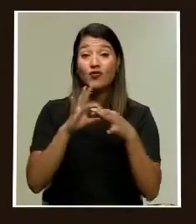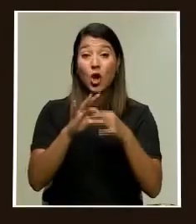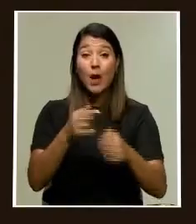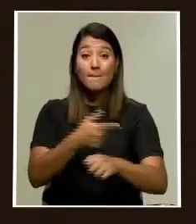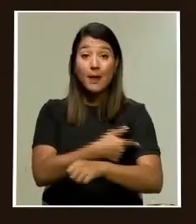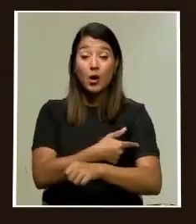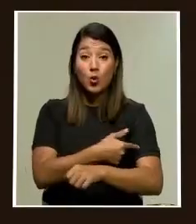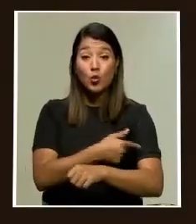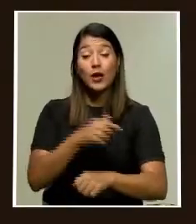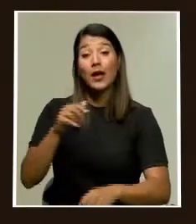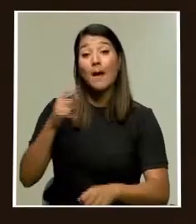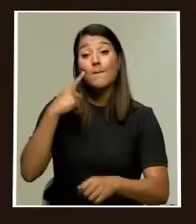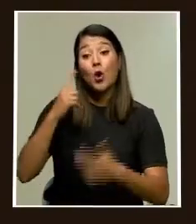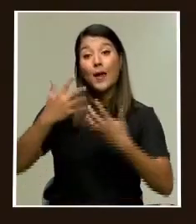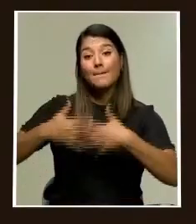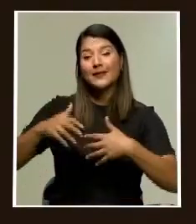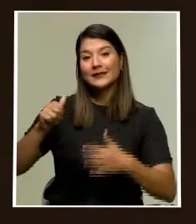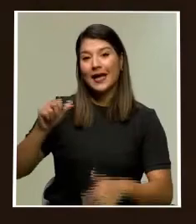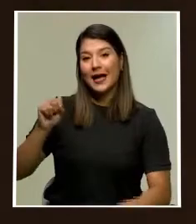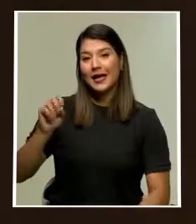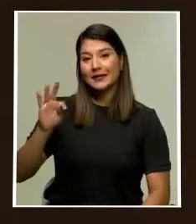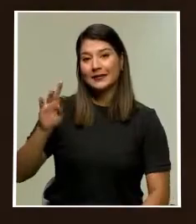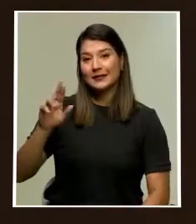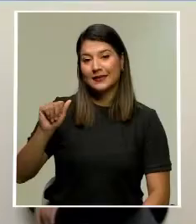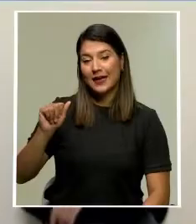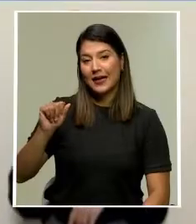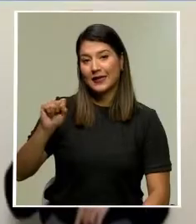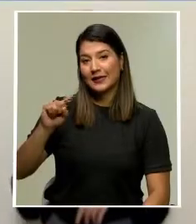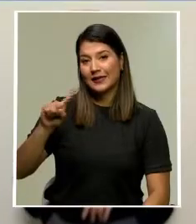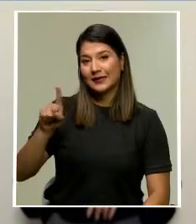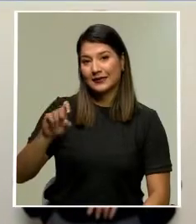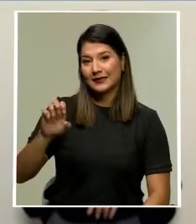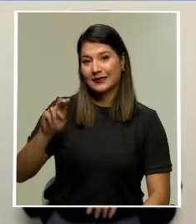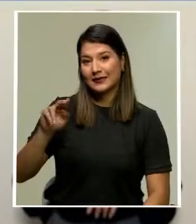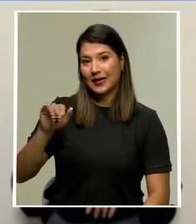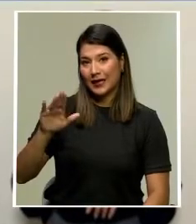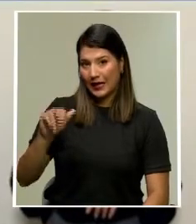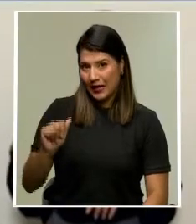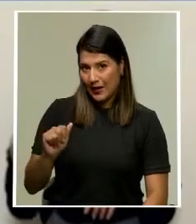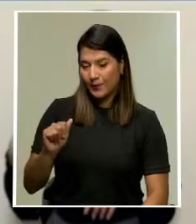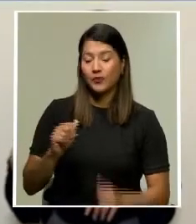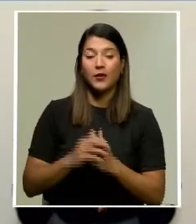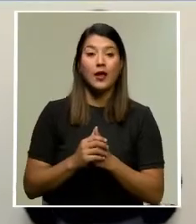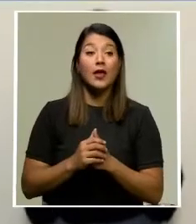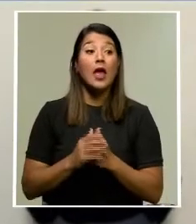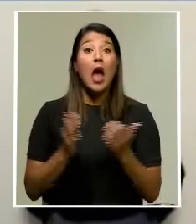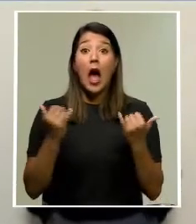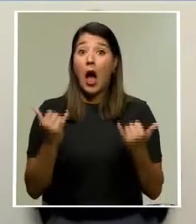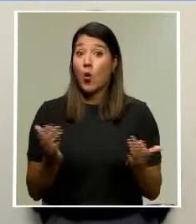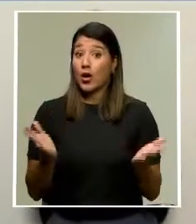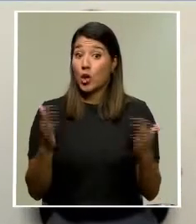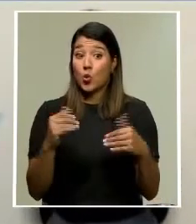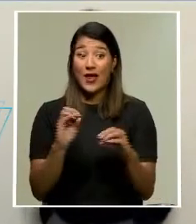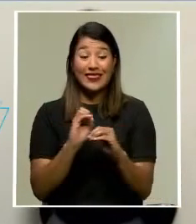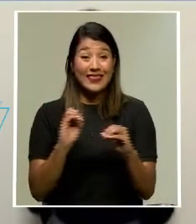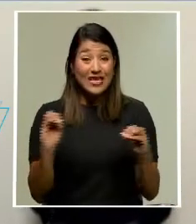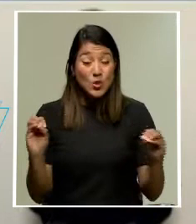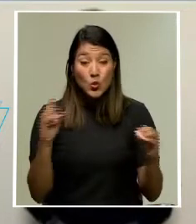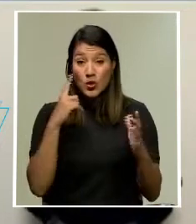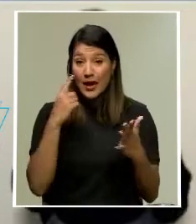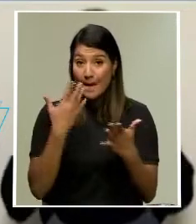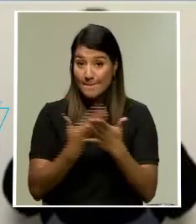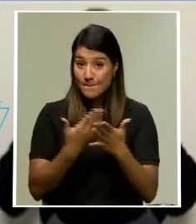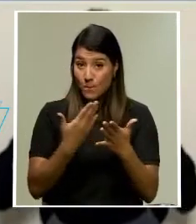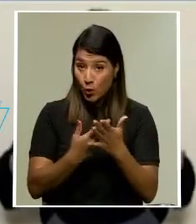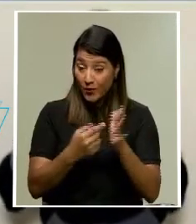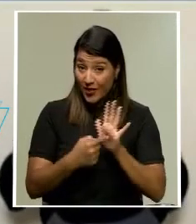situación de posibles efectos secundarios graves en Europa. No hay en este momento ningún vínculo demostrado